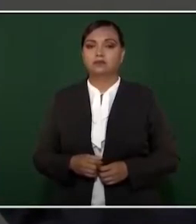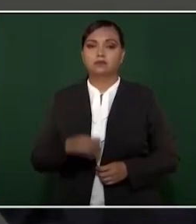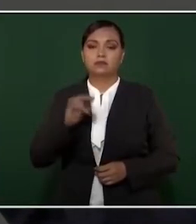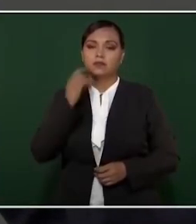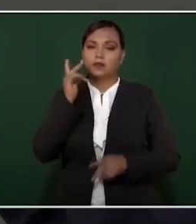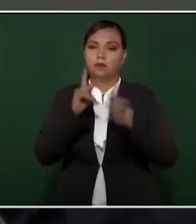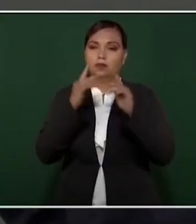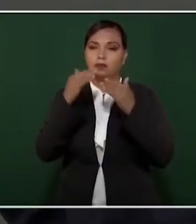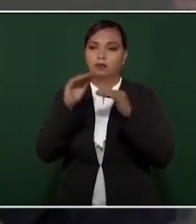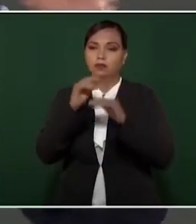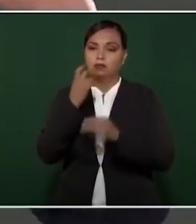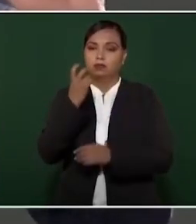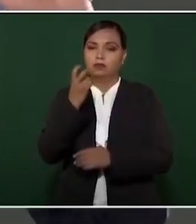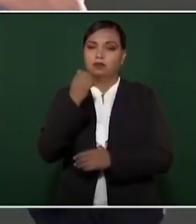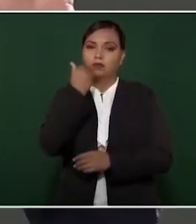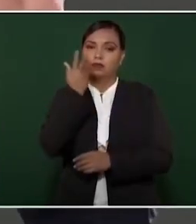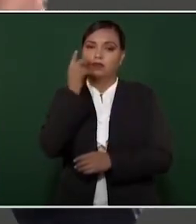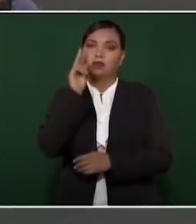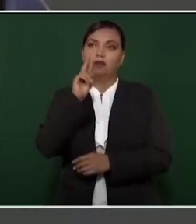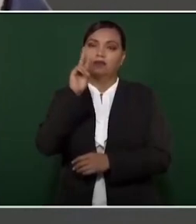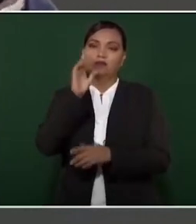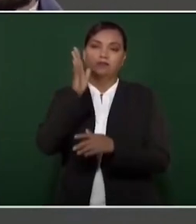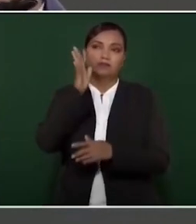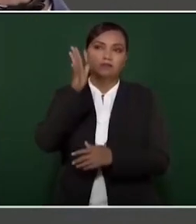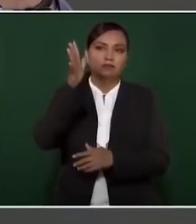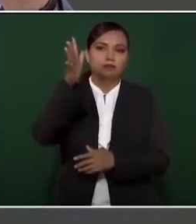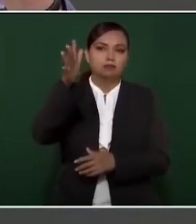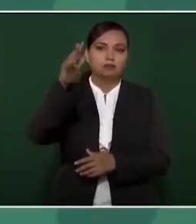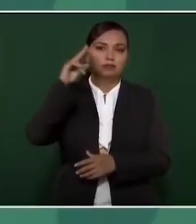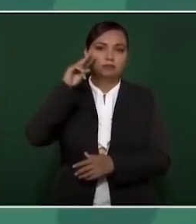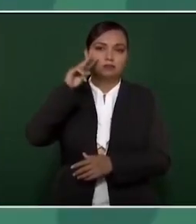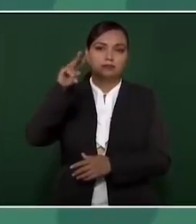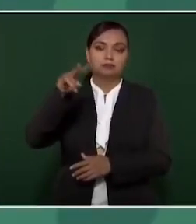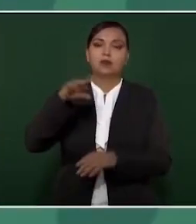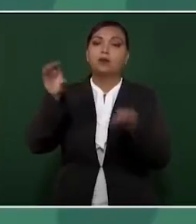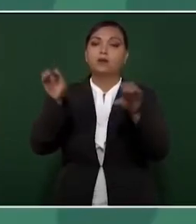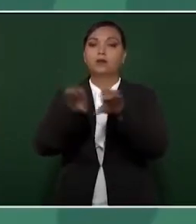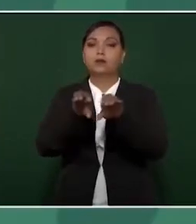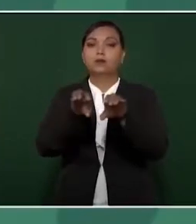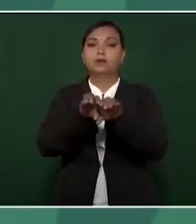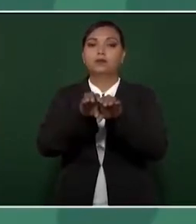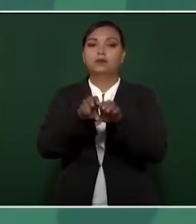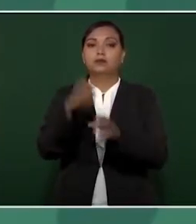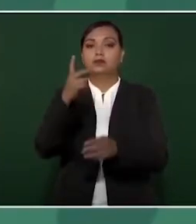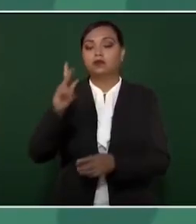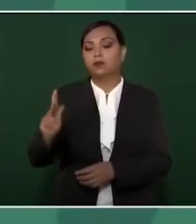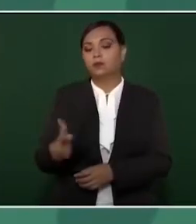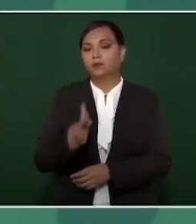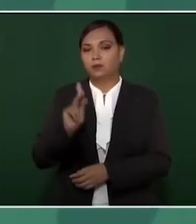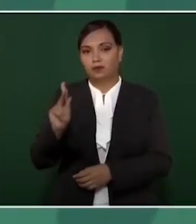eso, quiero ver hacia adelante de cómo este pueblo